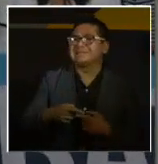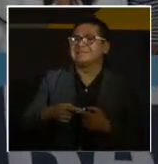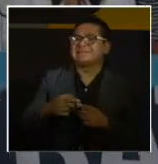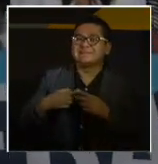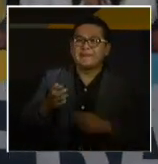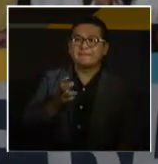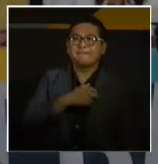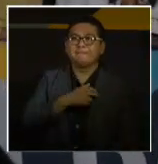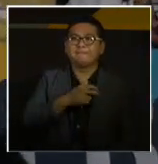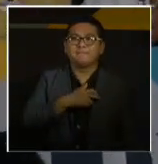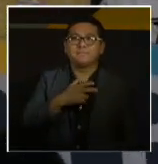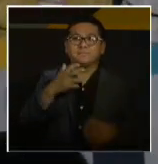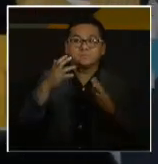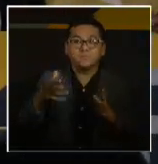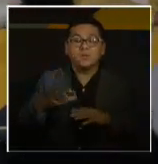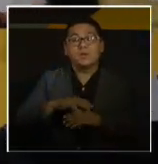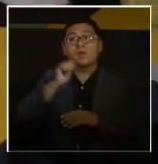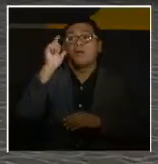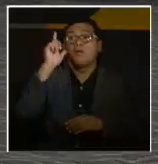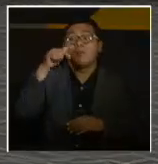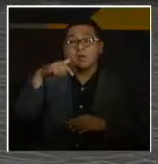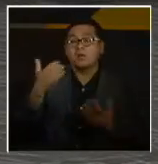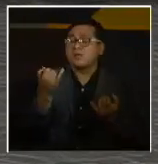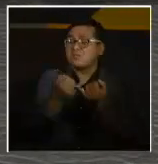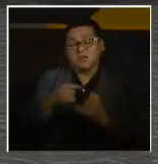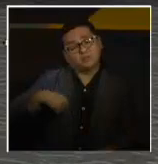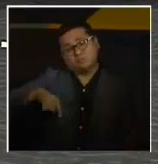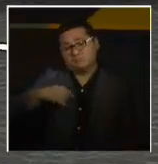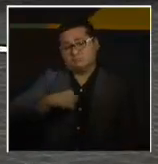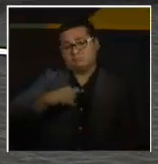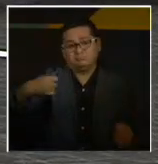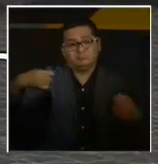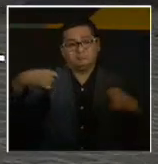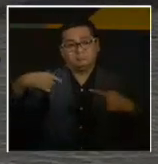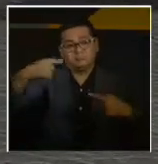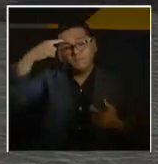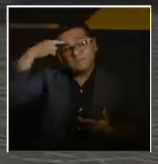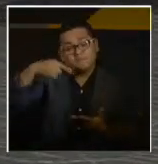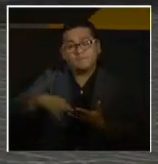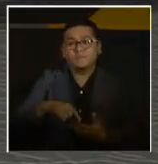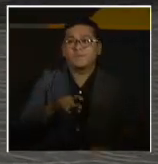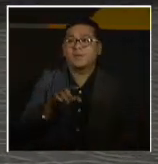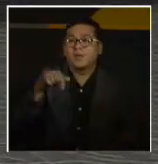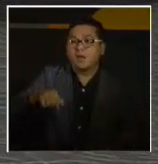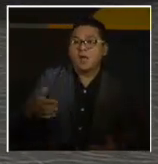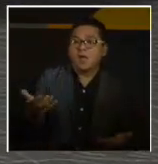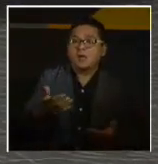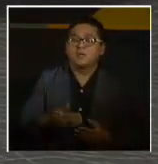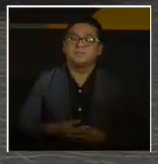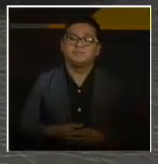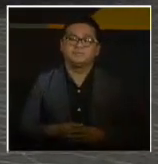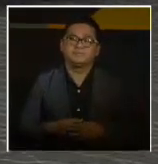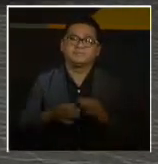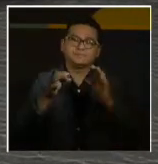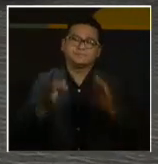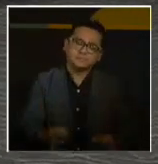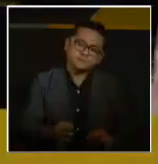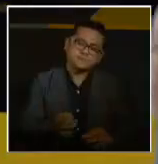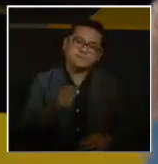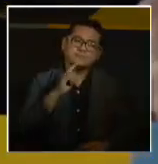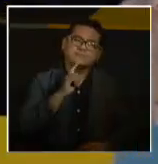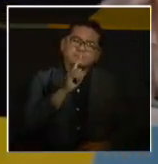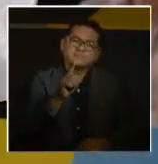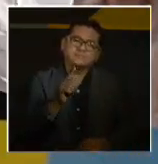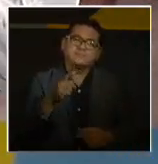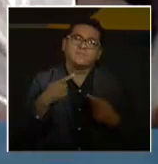ha sido víctima de la delincuencia y el día de mañana podemos ser nosotros. Yo creo que aquí lo que hay que hacer es precisamente